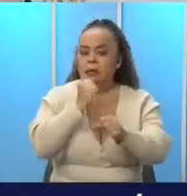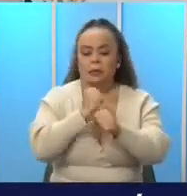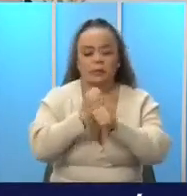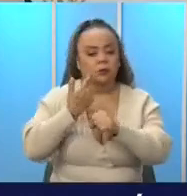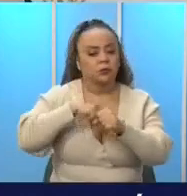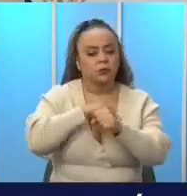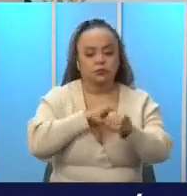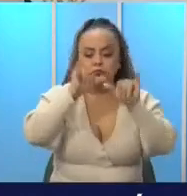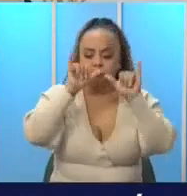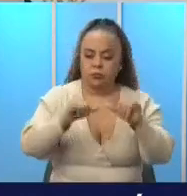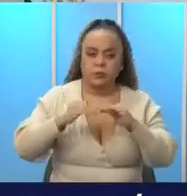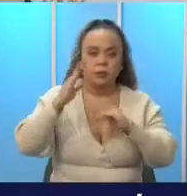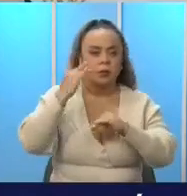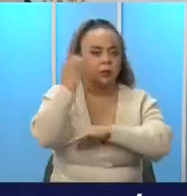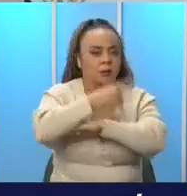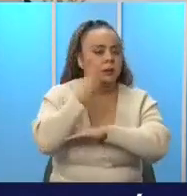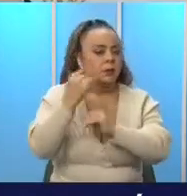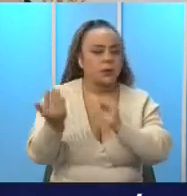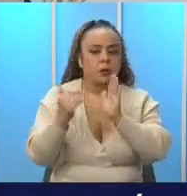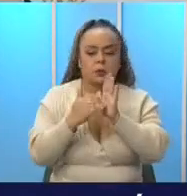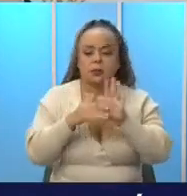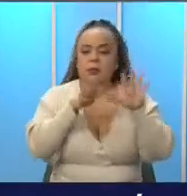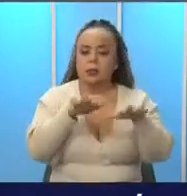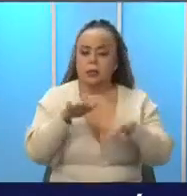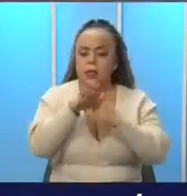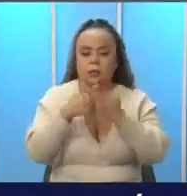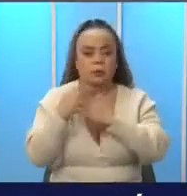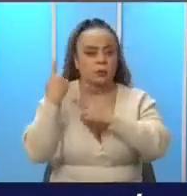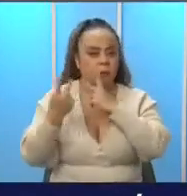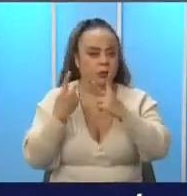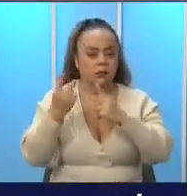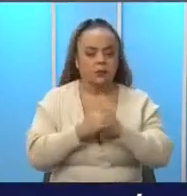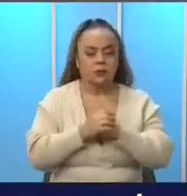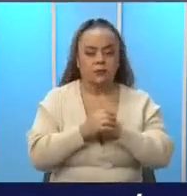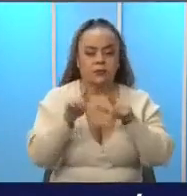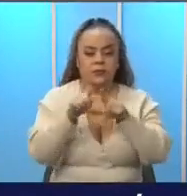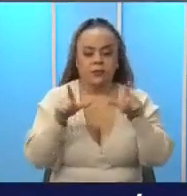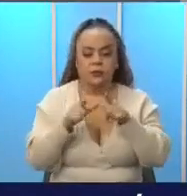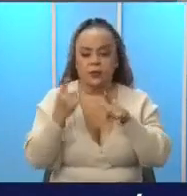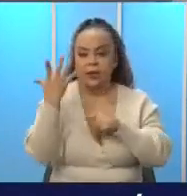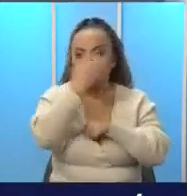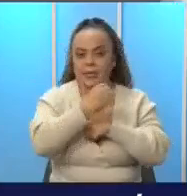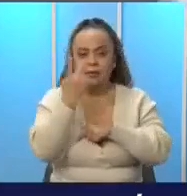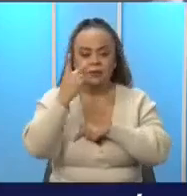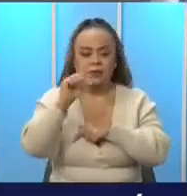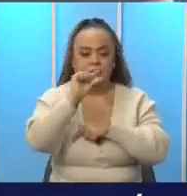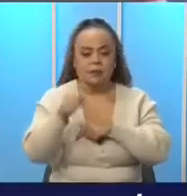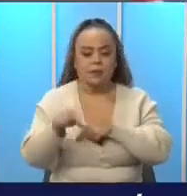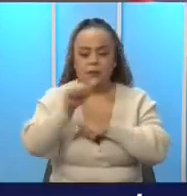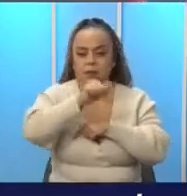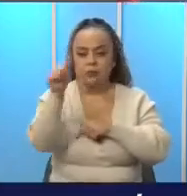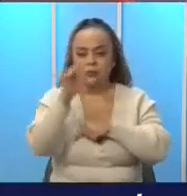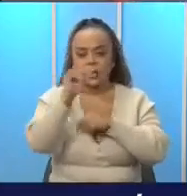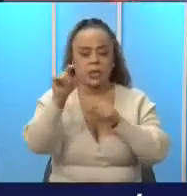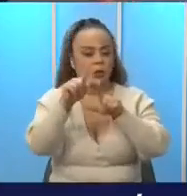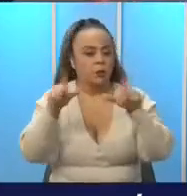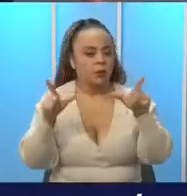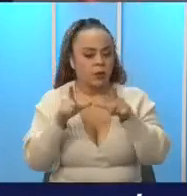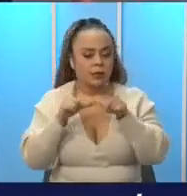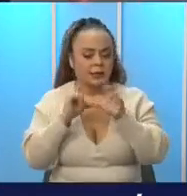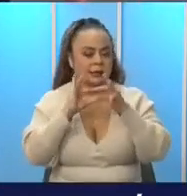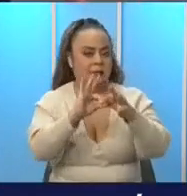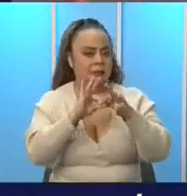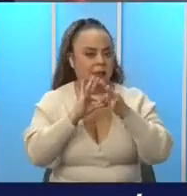días para poder devolver la tranquilidad a todos los vecinos eh del sector de Lindavista Rio azul y lugares circum